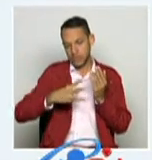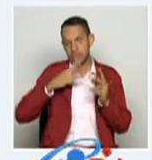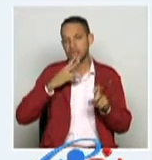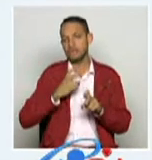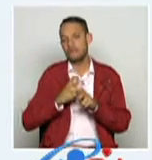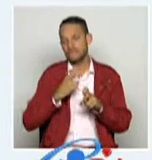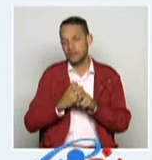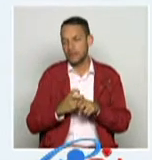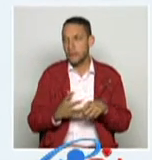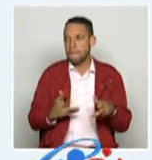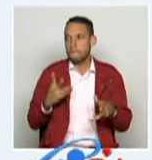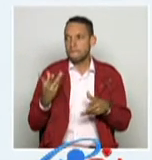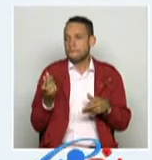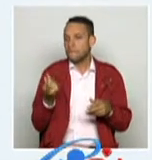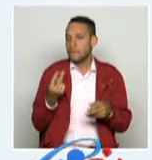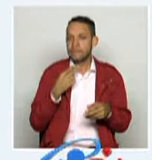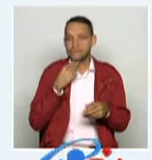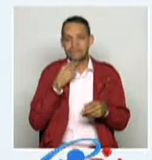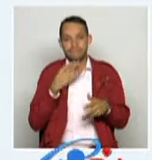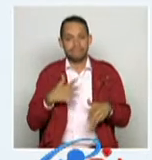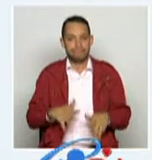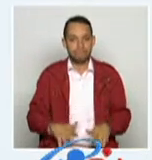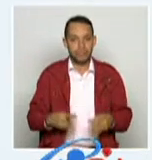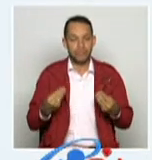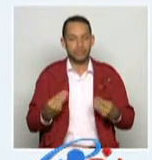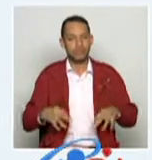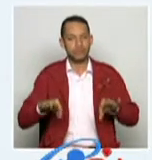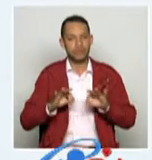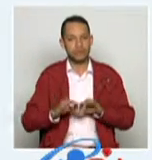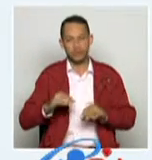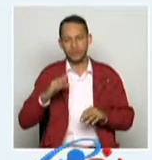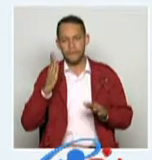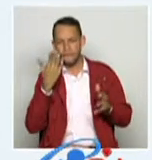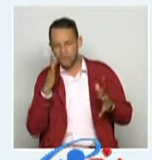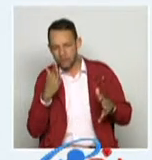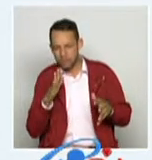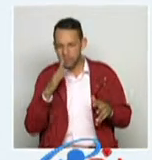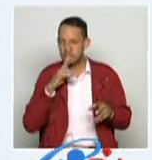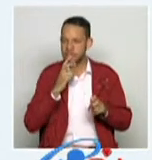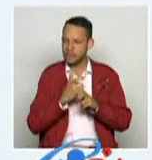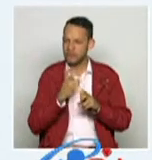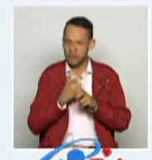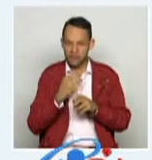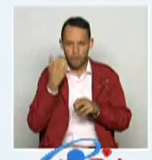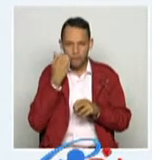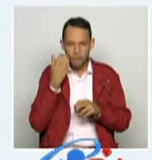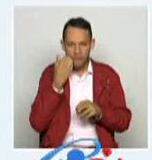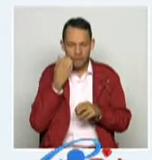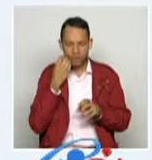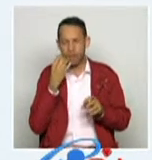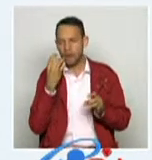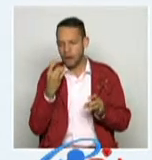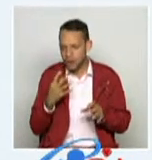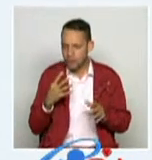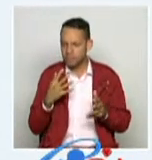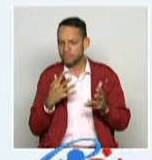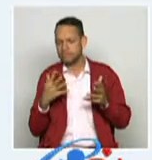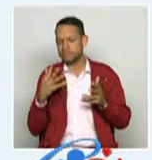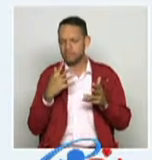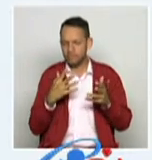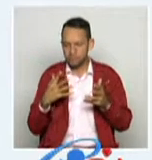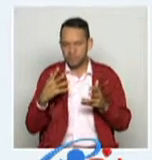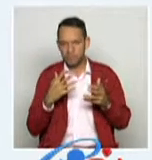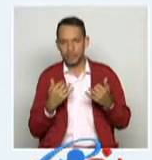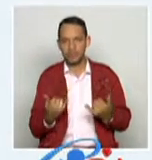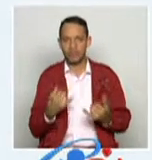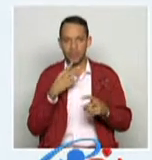que tienen la sospecha de enfermedad del corazón, que ya se les ha hecho la solicitud de la valoración por cardiología o la valoración